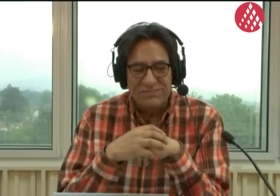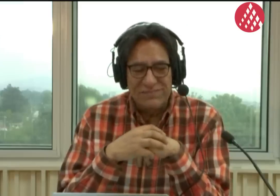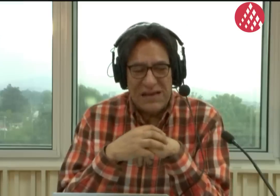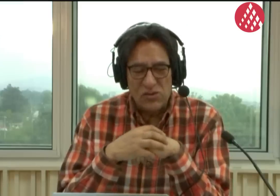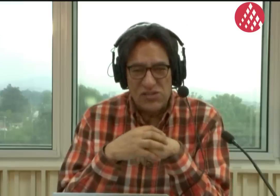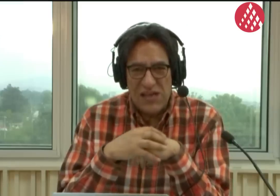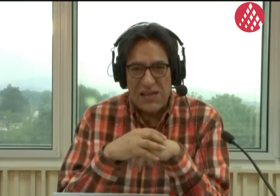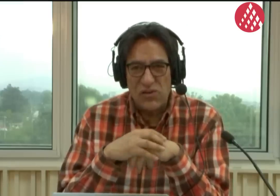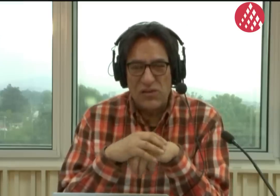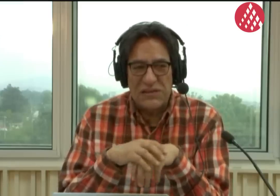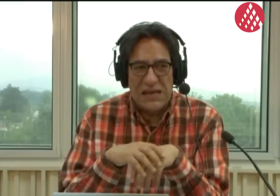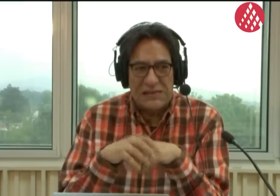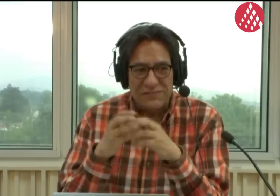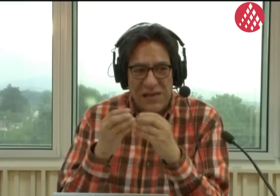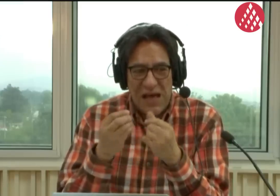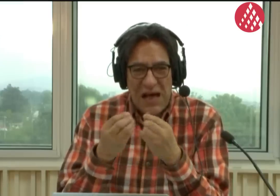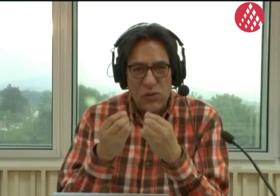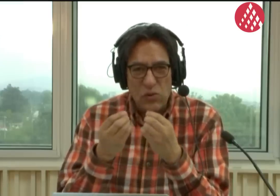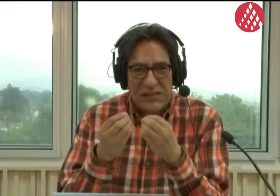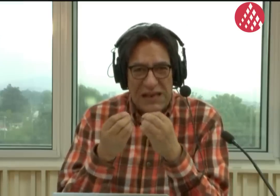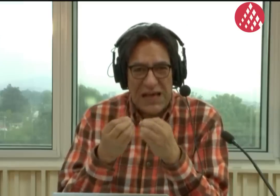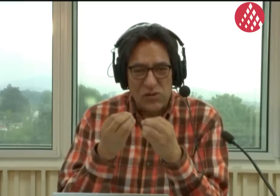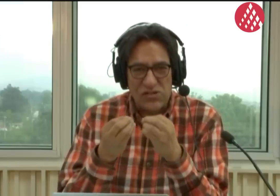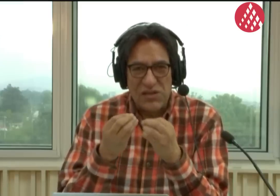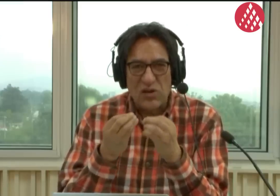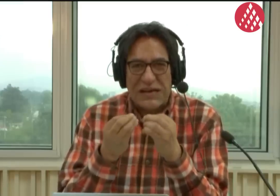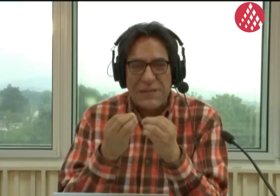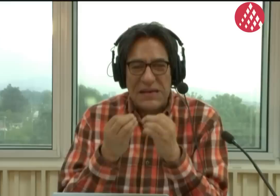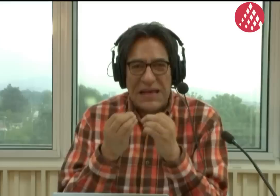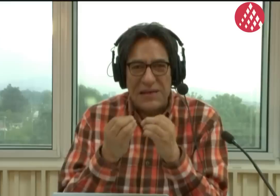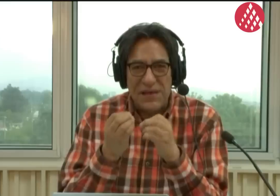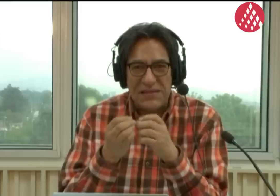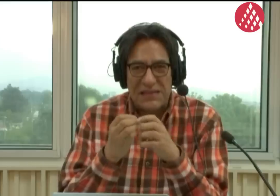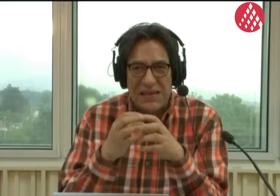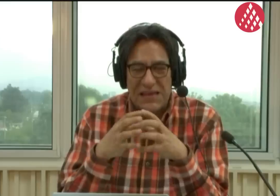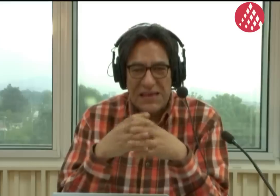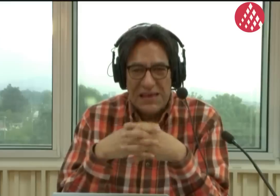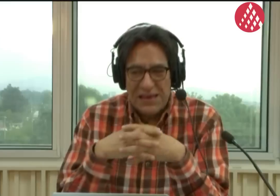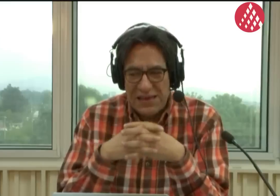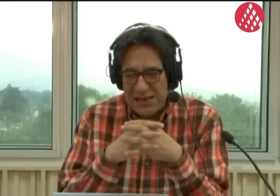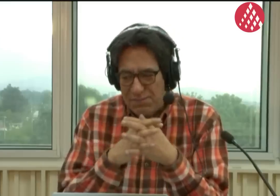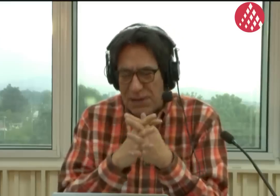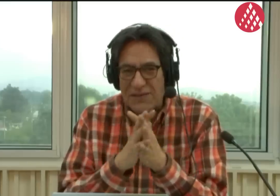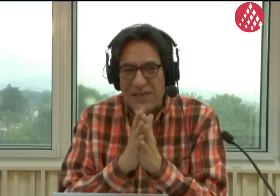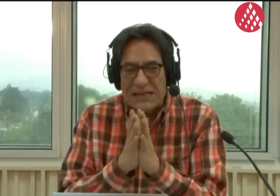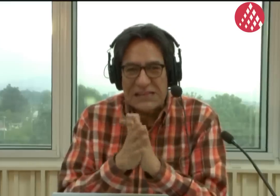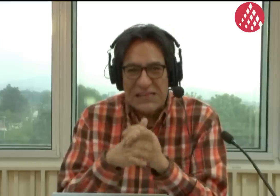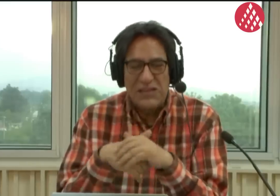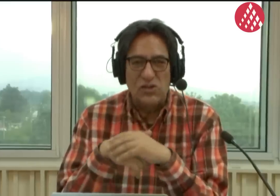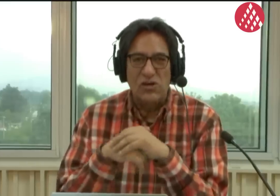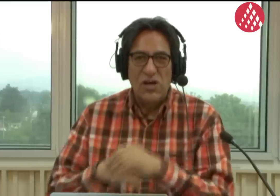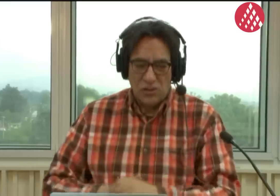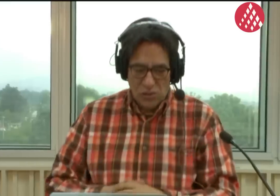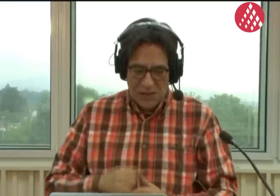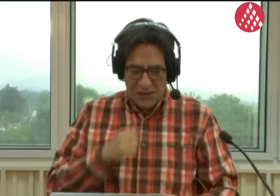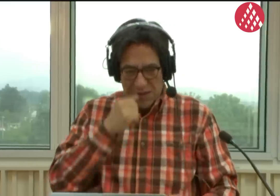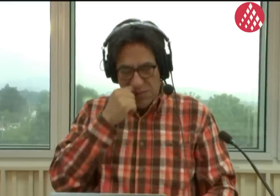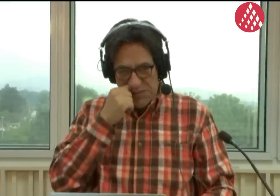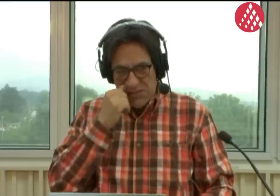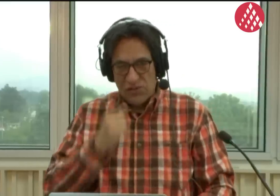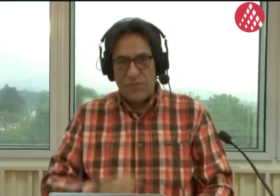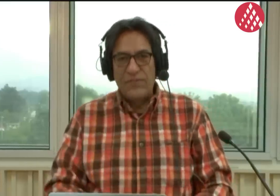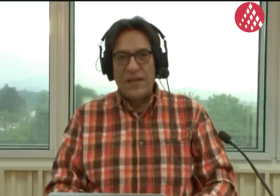tan manoseado y tan adulterado, sino criminalmente pervertido durante